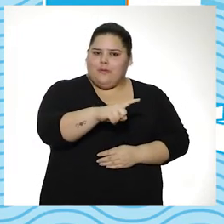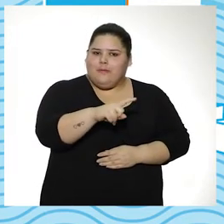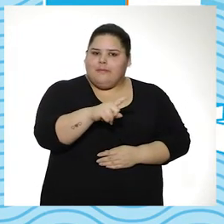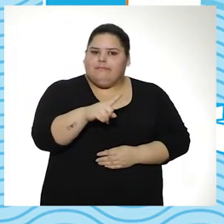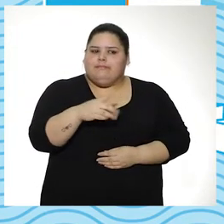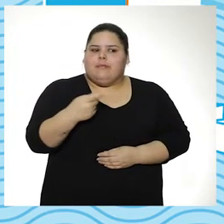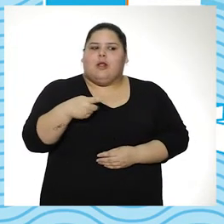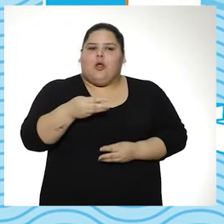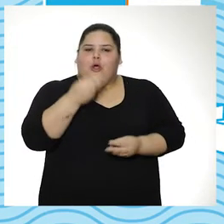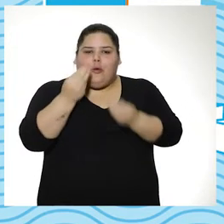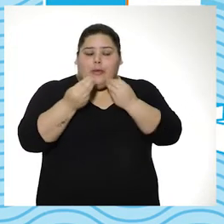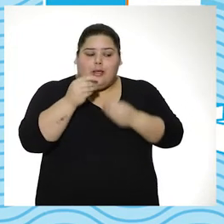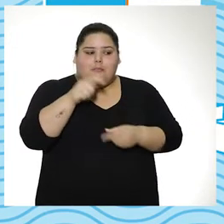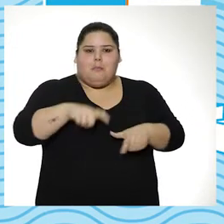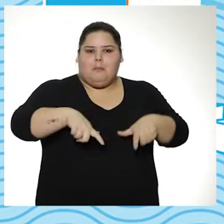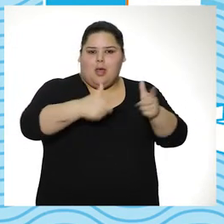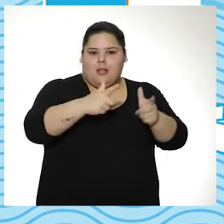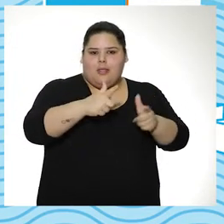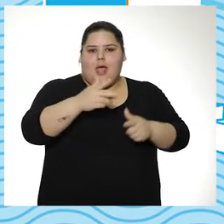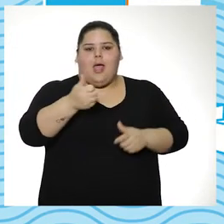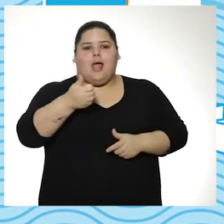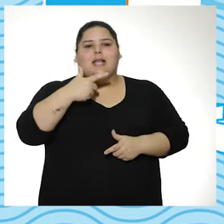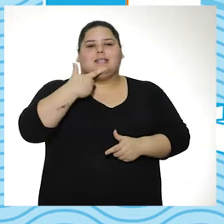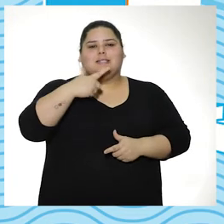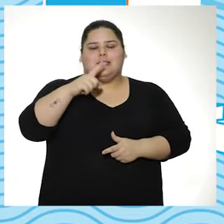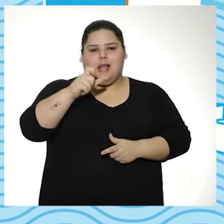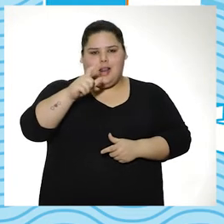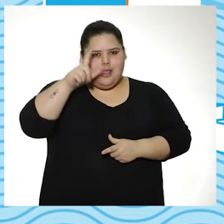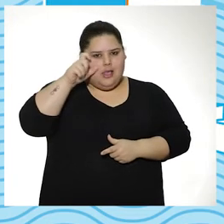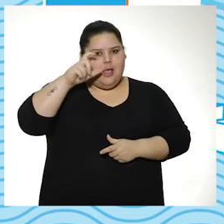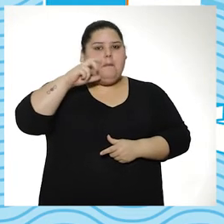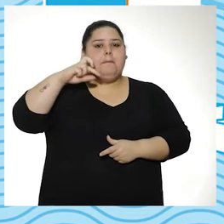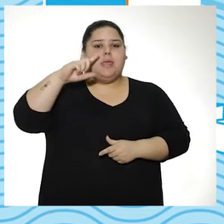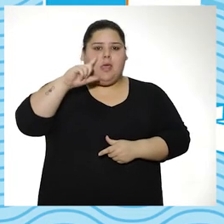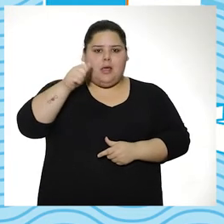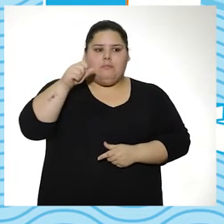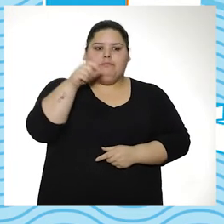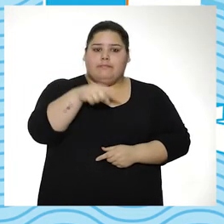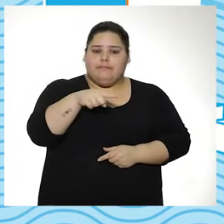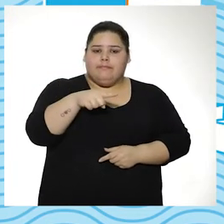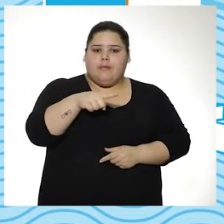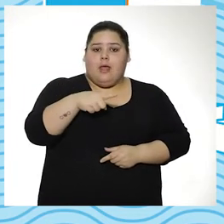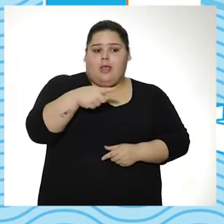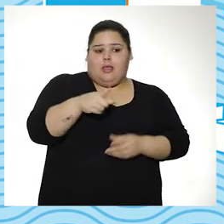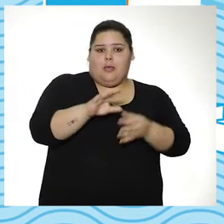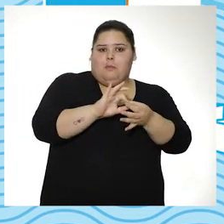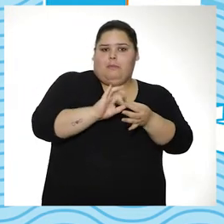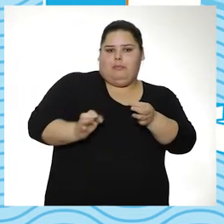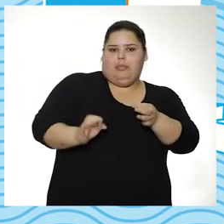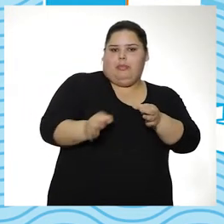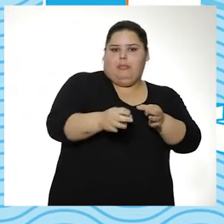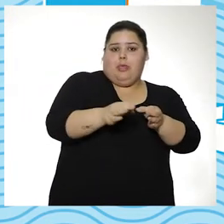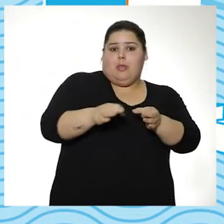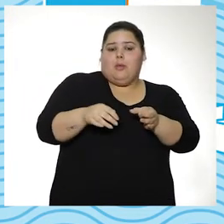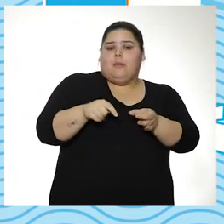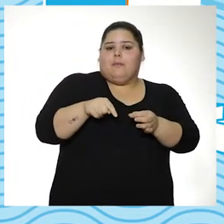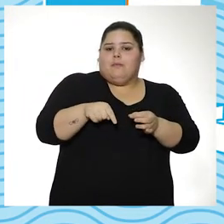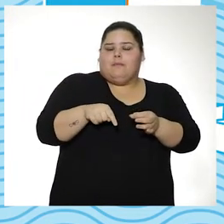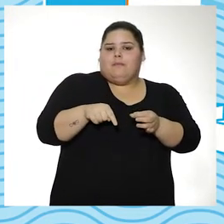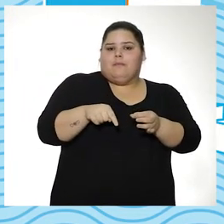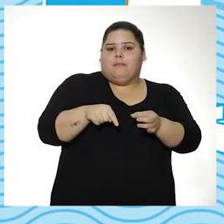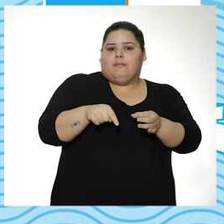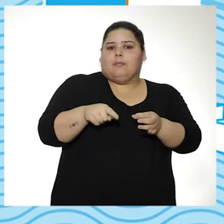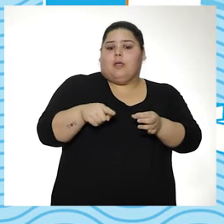una oruga que se alimenta de esa planta, Aclepia se llama, y deja ahí el adulto